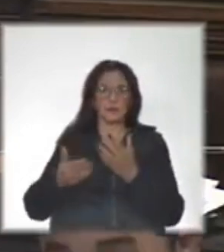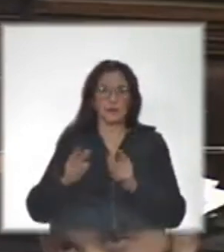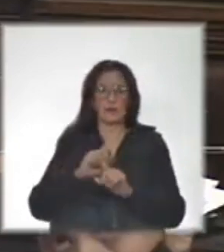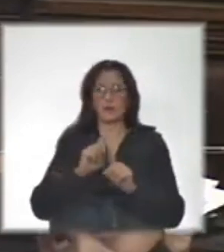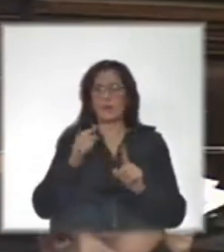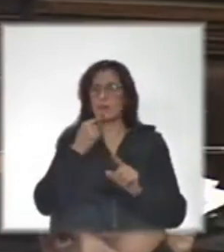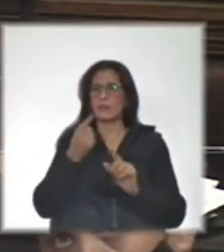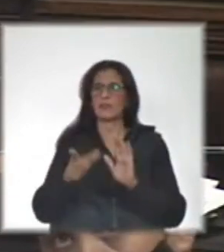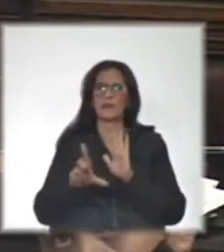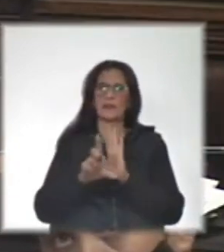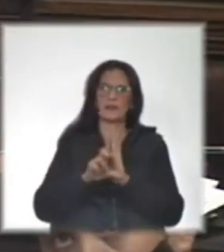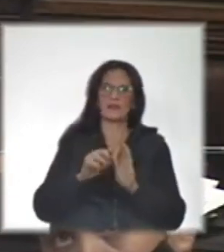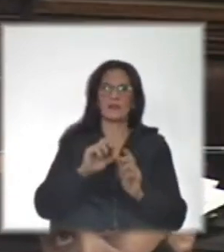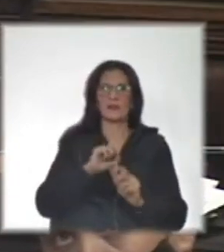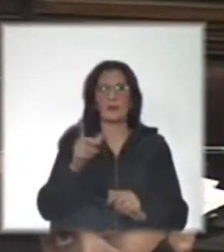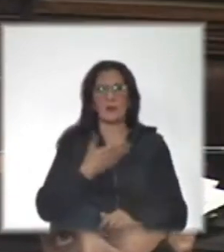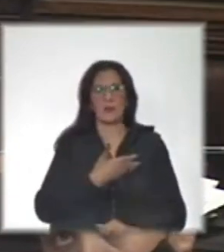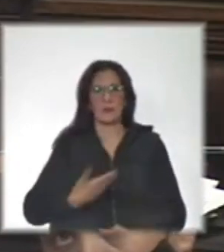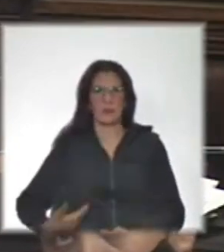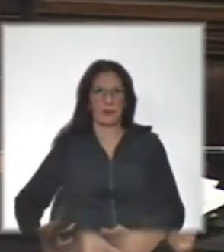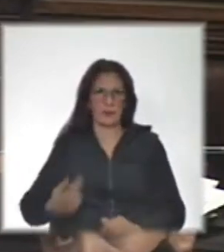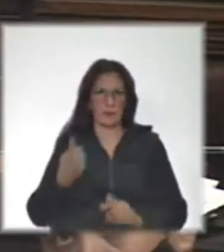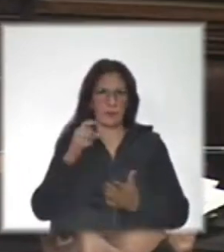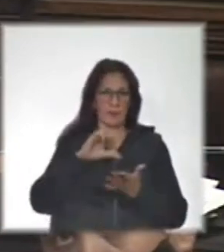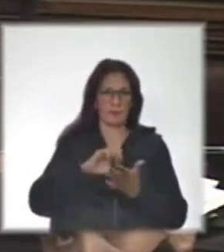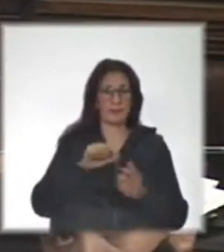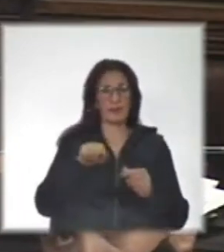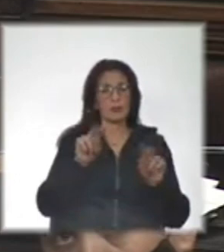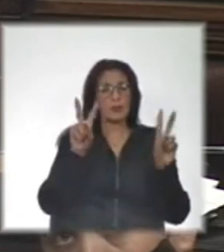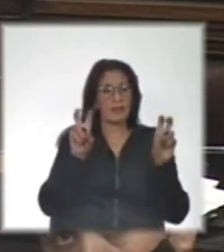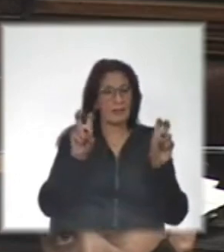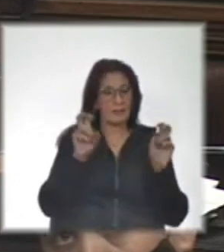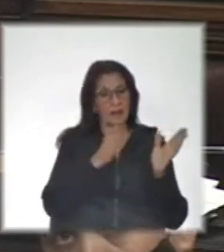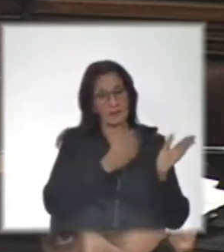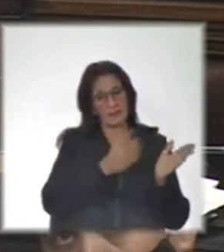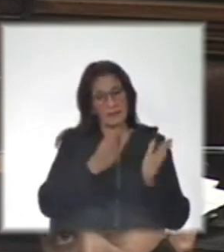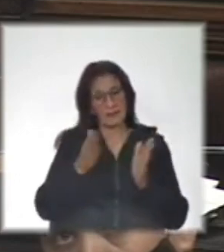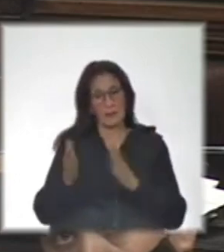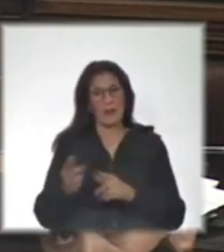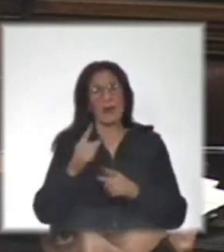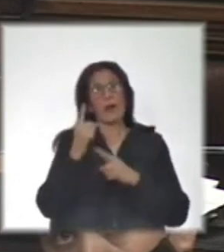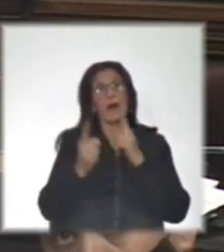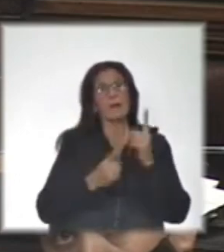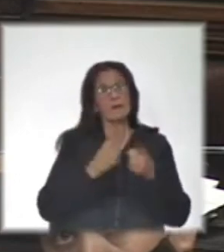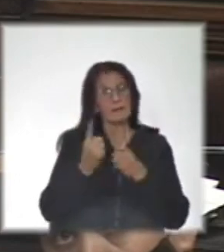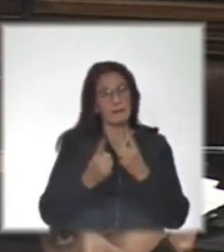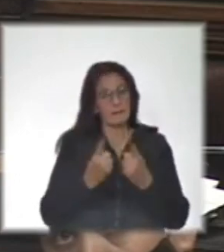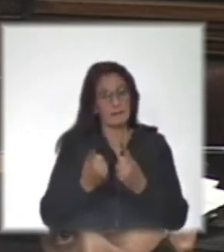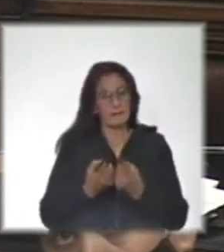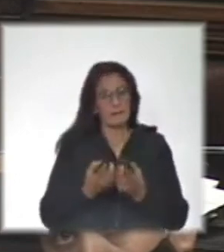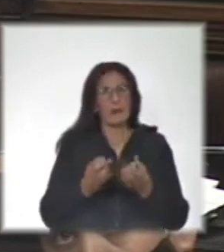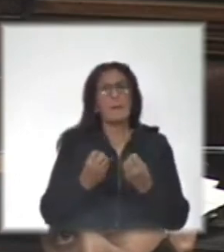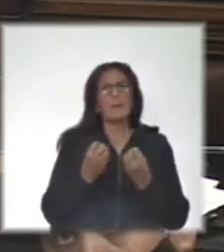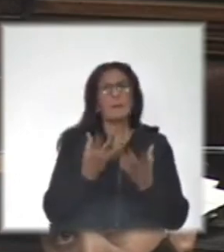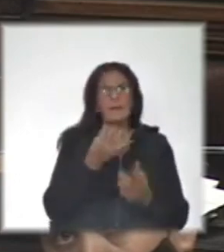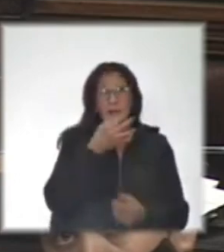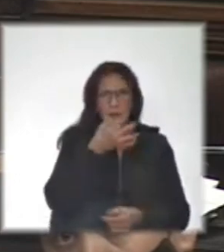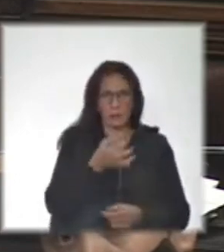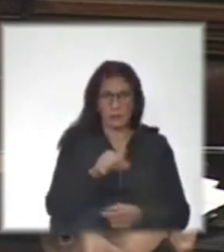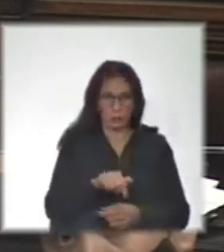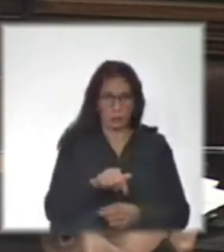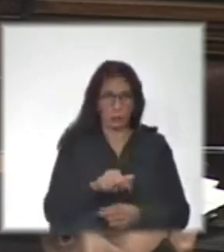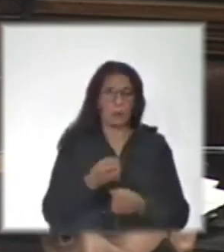leyes. Entonces, a veces estos temas son utilizados. Y acá, ¿por qué digo esto? Porque acá está en